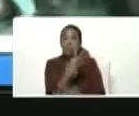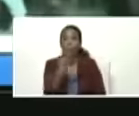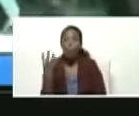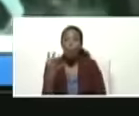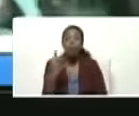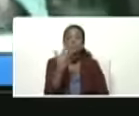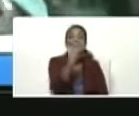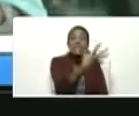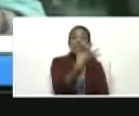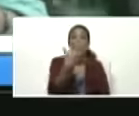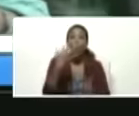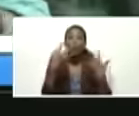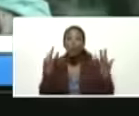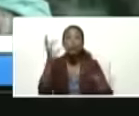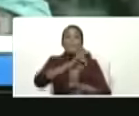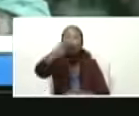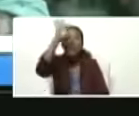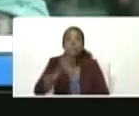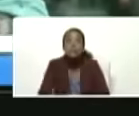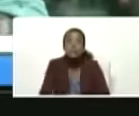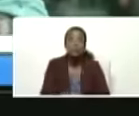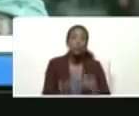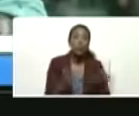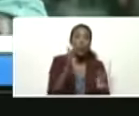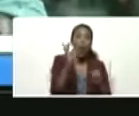en un 58%.